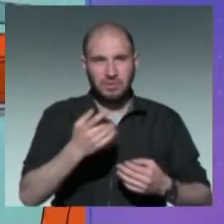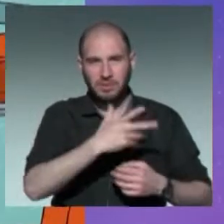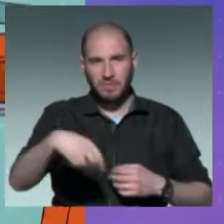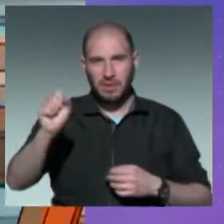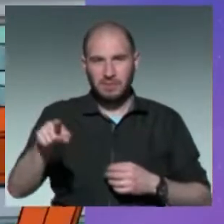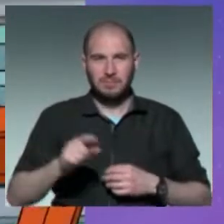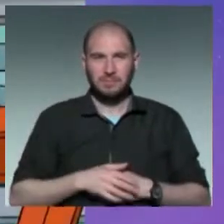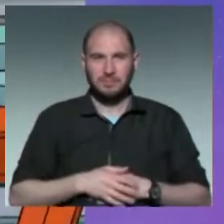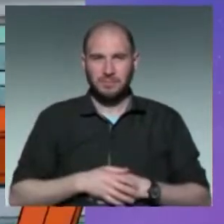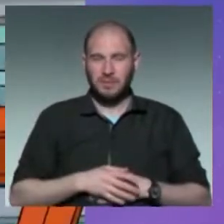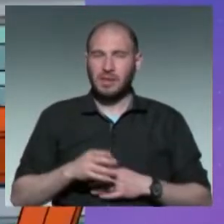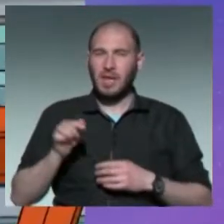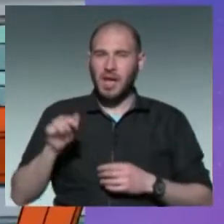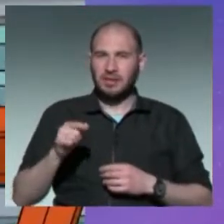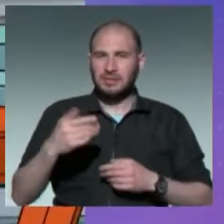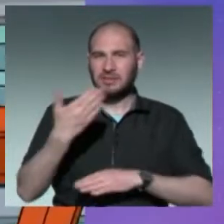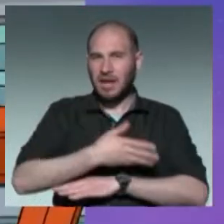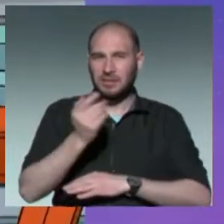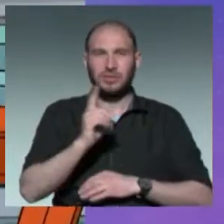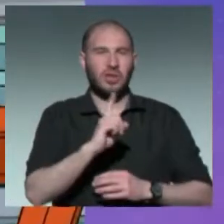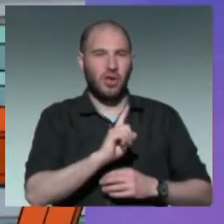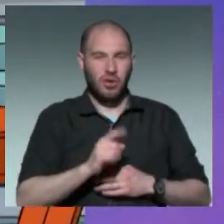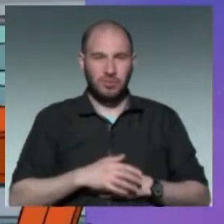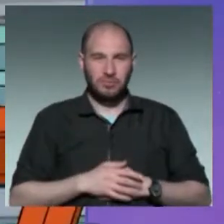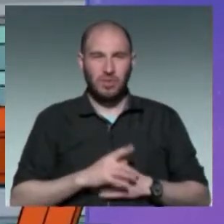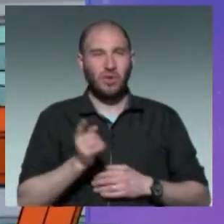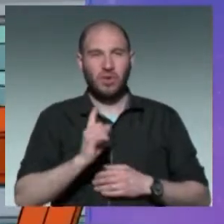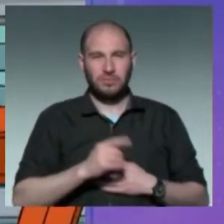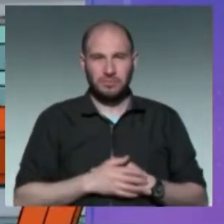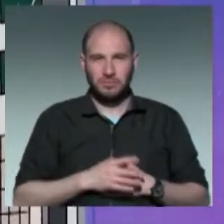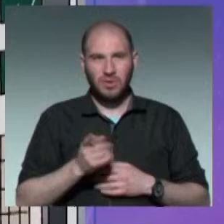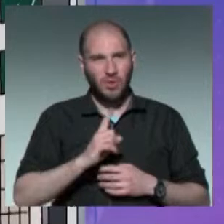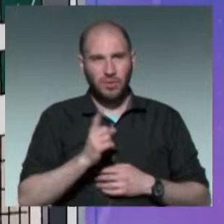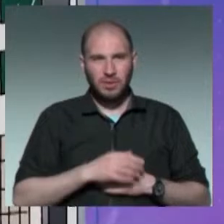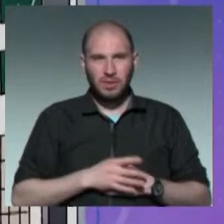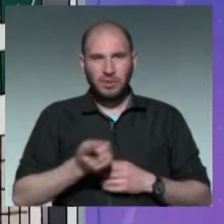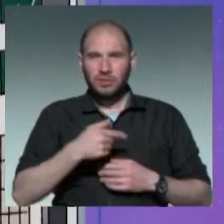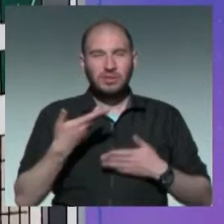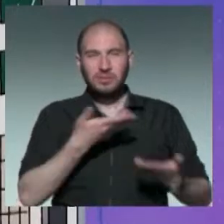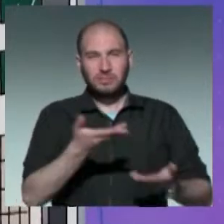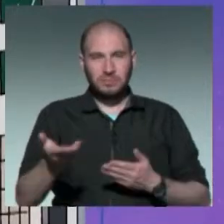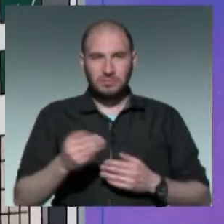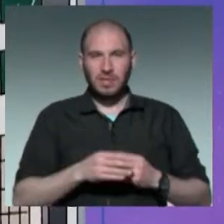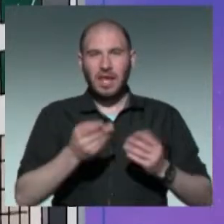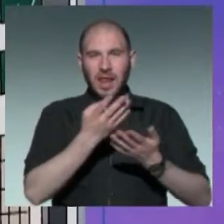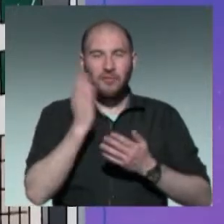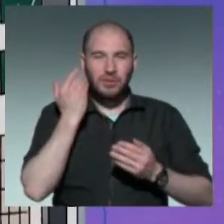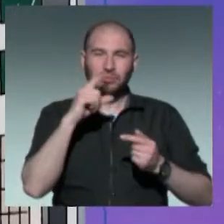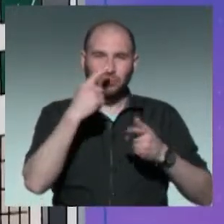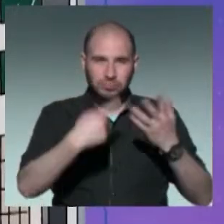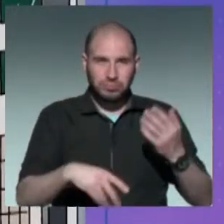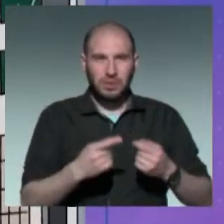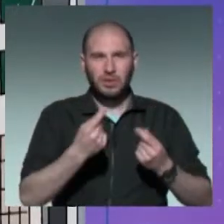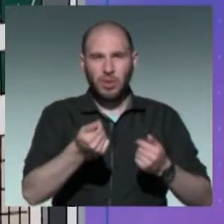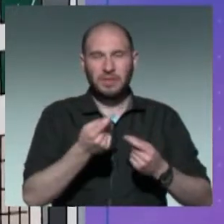transportar personas. Entonces es un taxi. No, no. Somos un servicio basado en redes sociales.